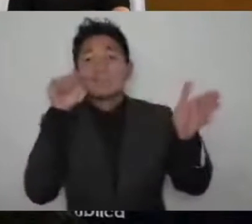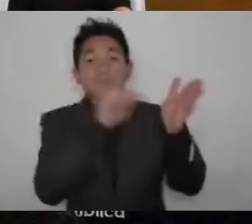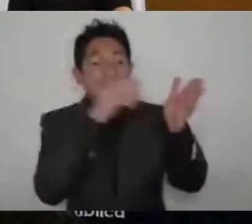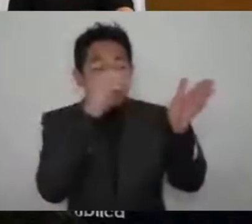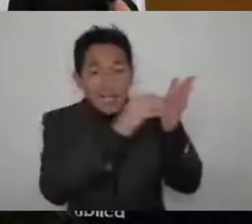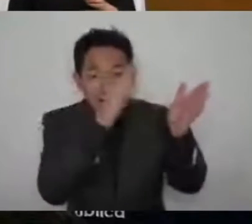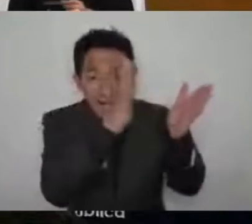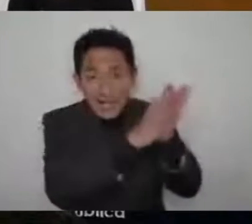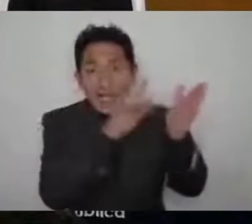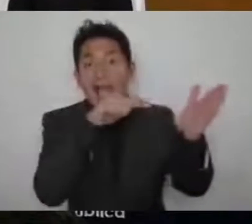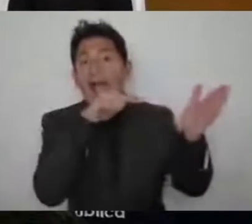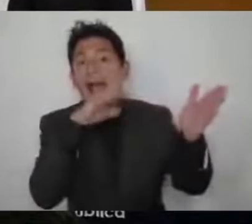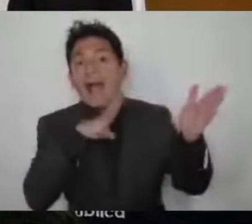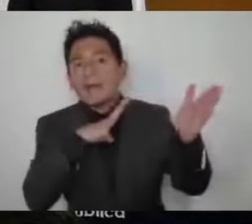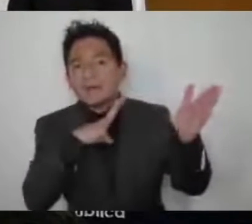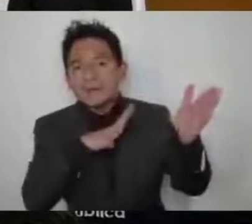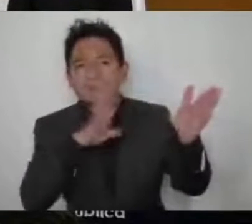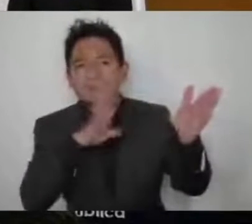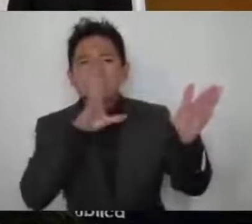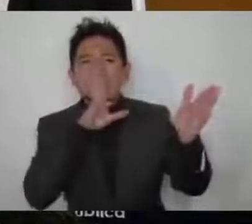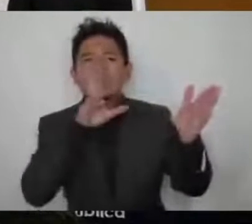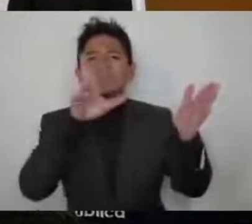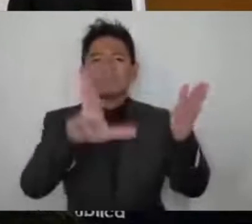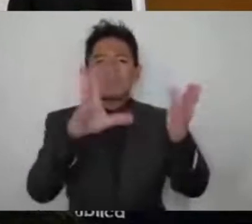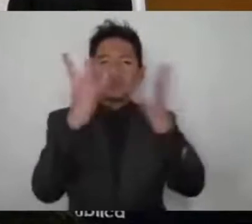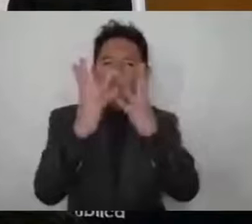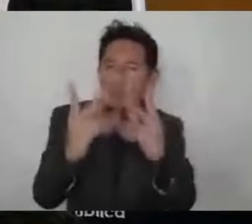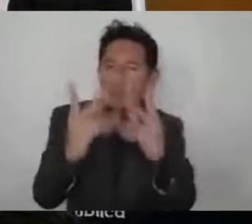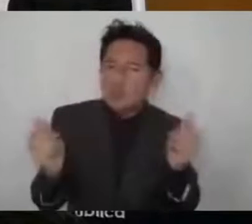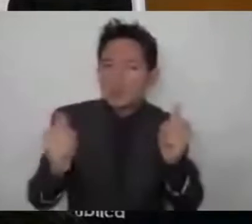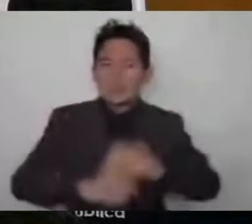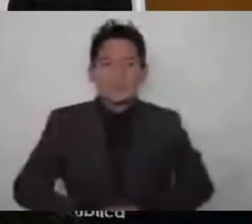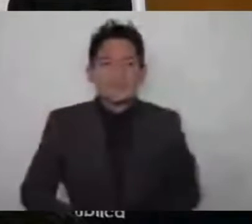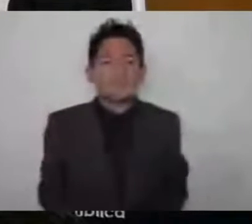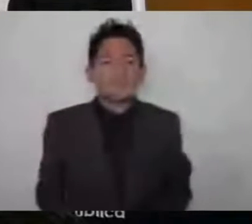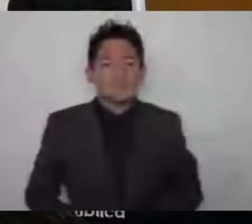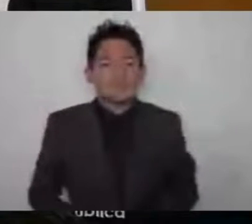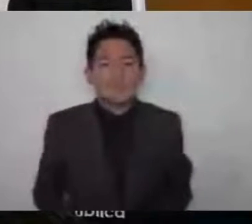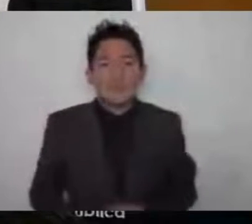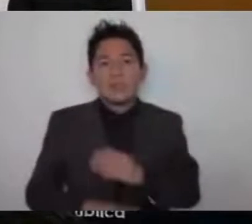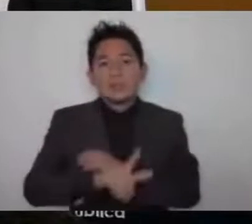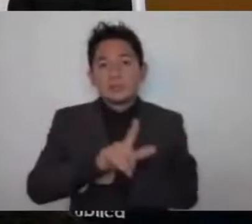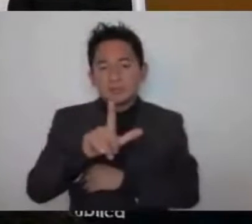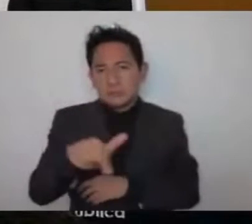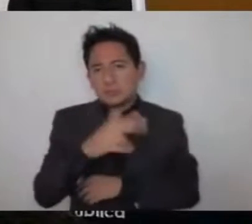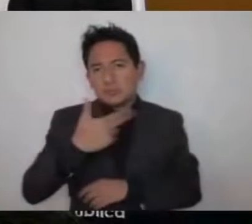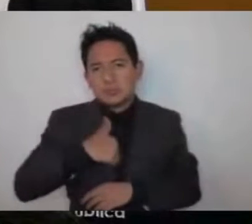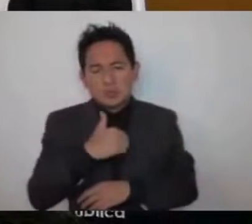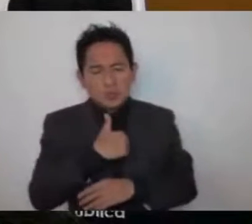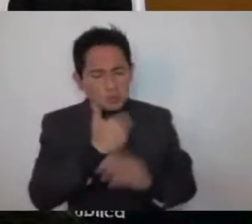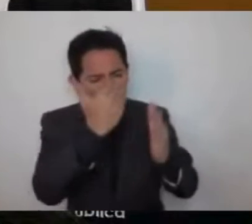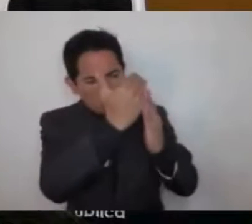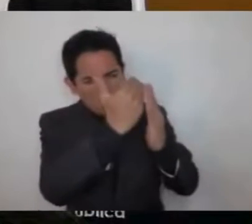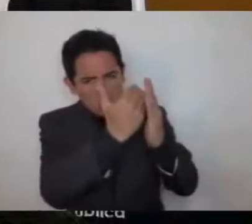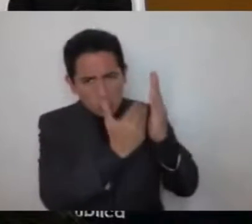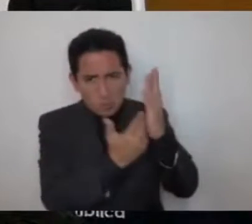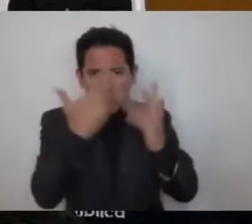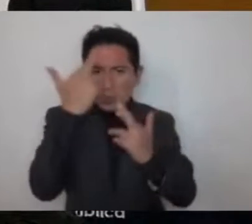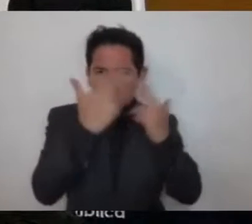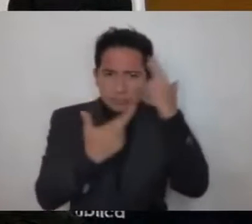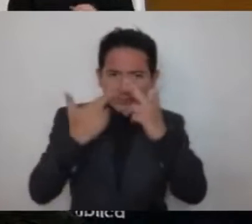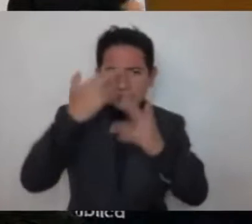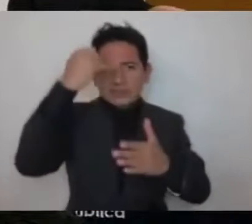podríamos encontrar ahí y su respuesta obviamente es qué es la flagrancia cómo se acredita cómo se